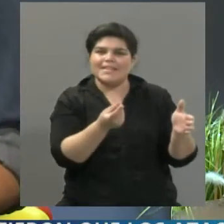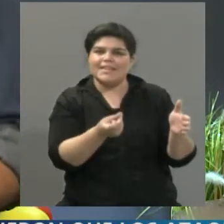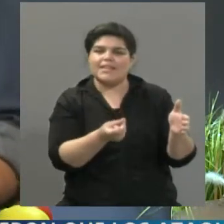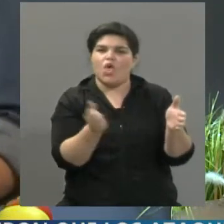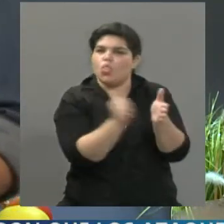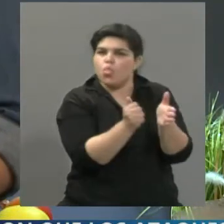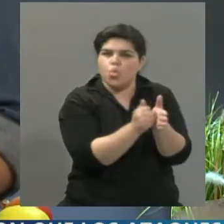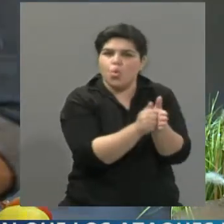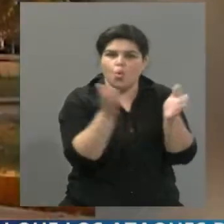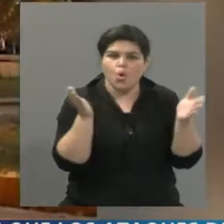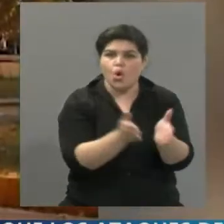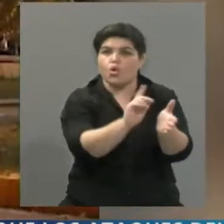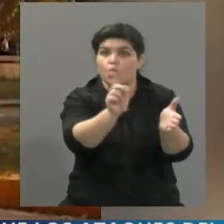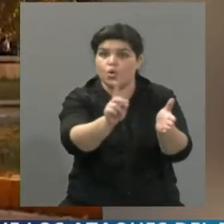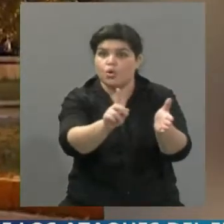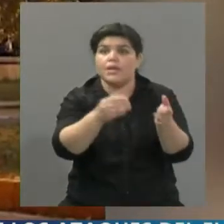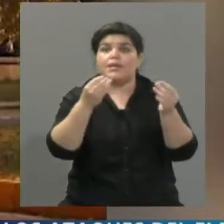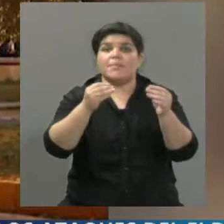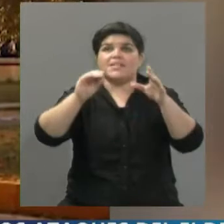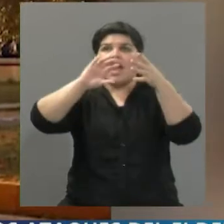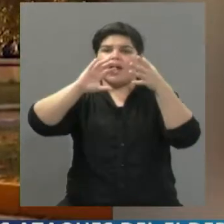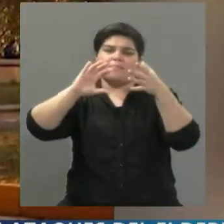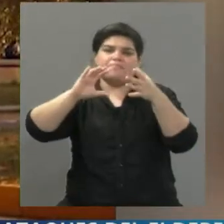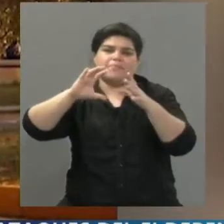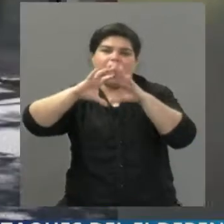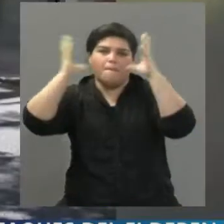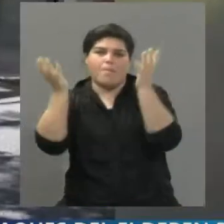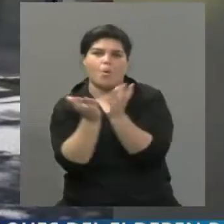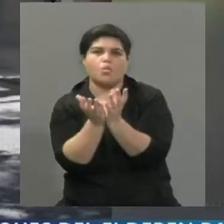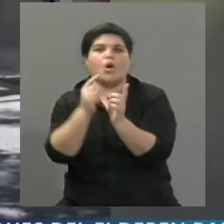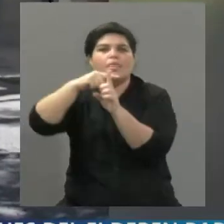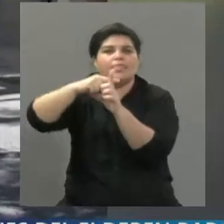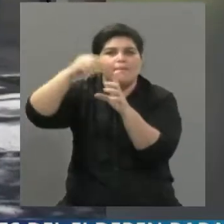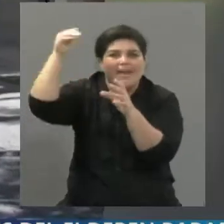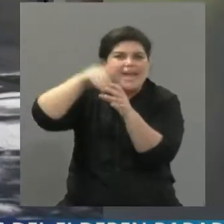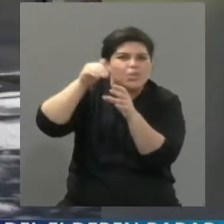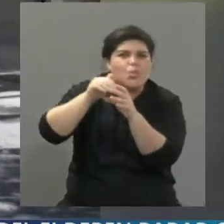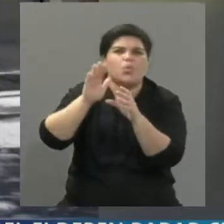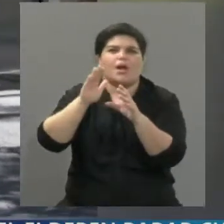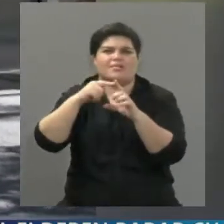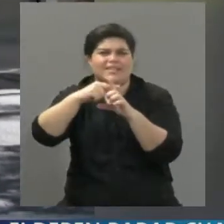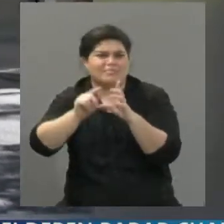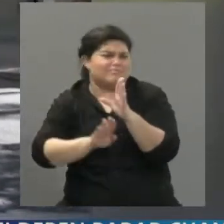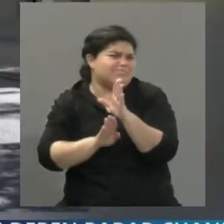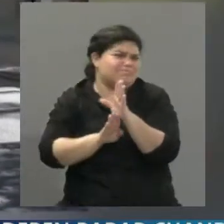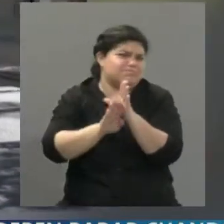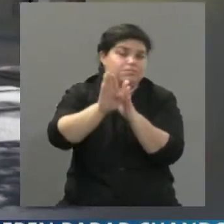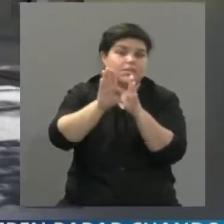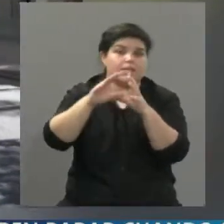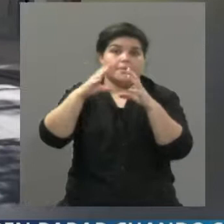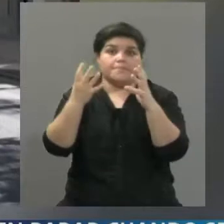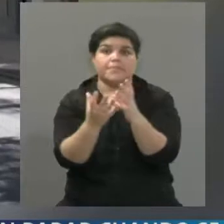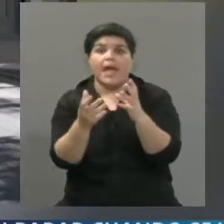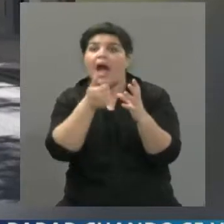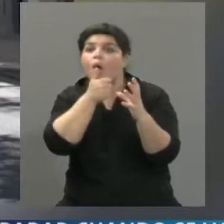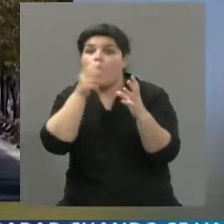global, va a faltar agua a los árboles. Entonces, la única fuente de agua van a ser las pérdidas de agua a las cañerías, muchos están viviendo de eso